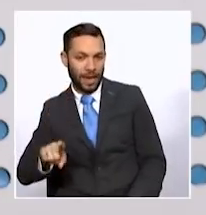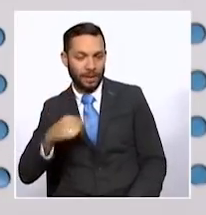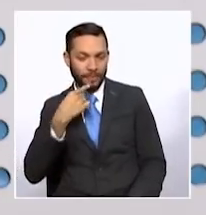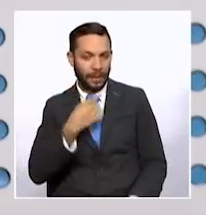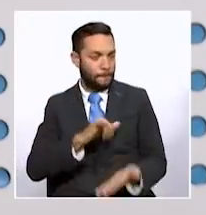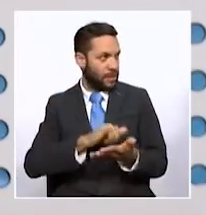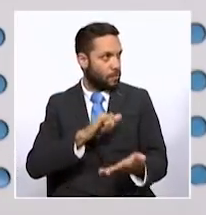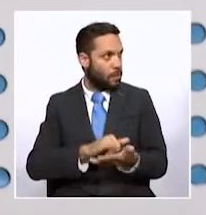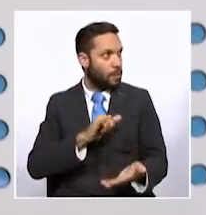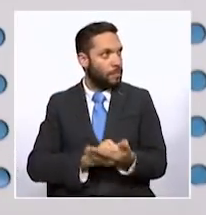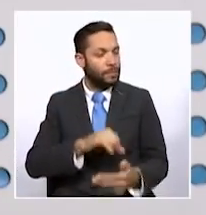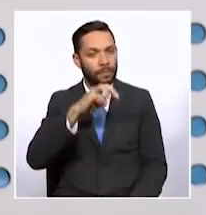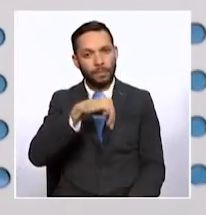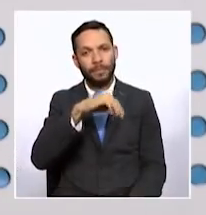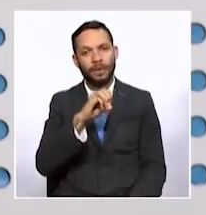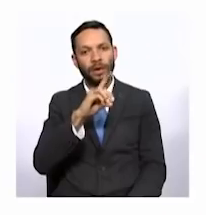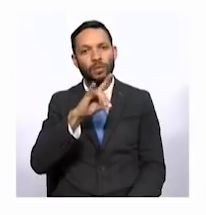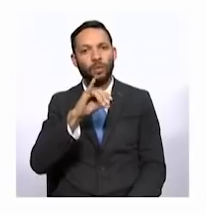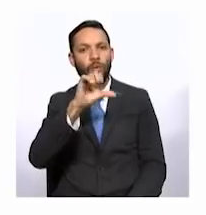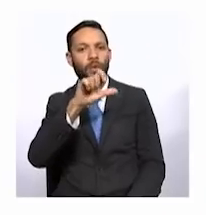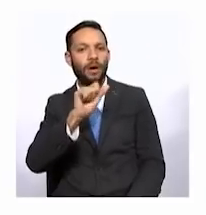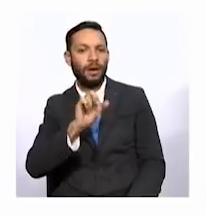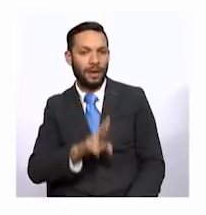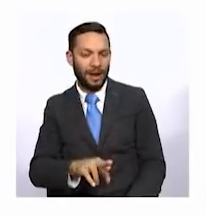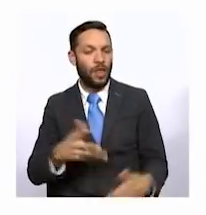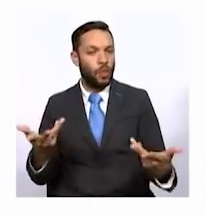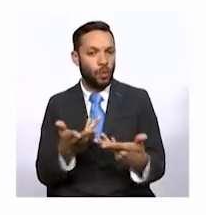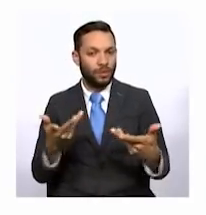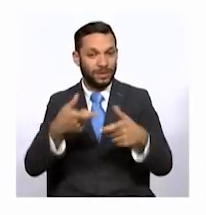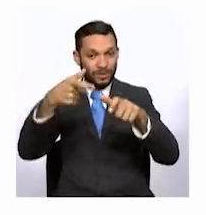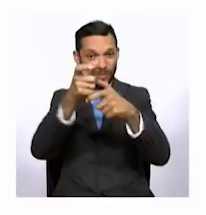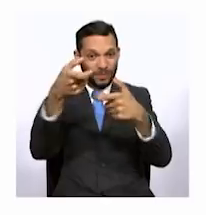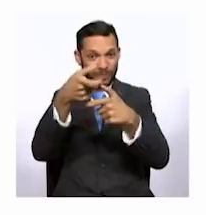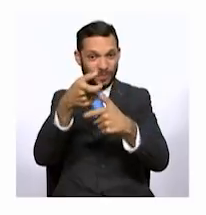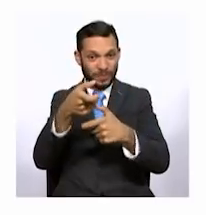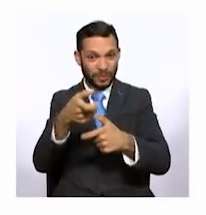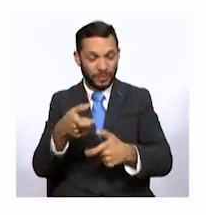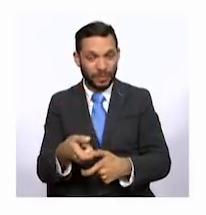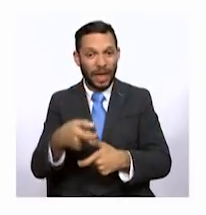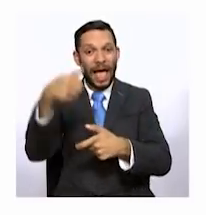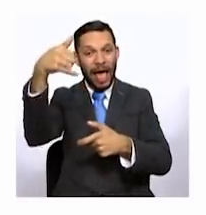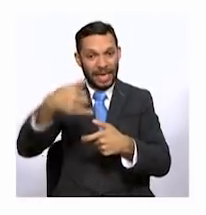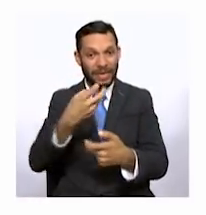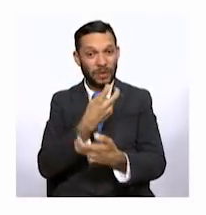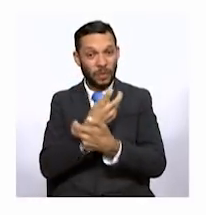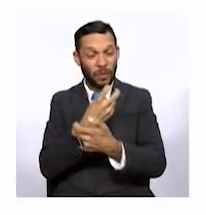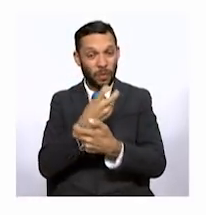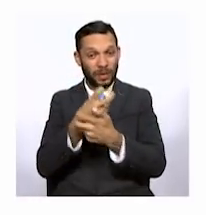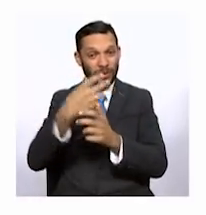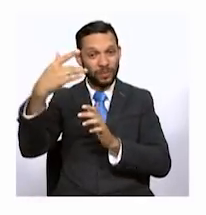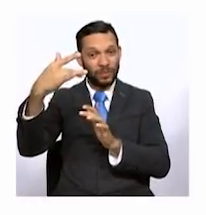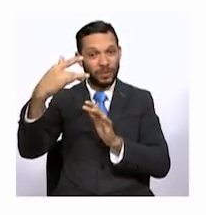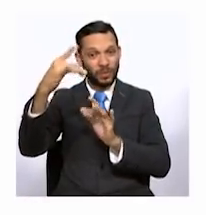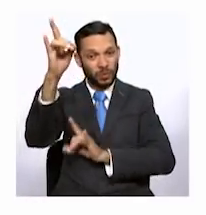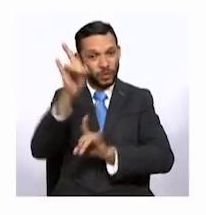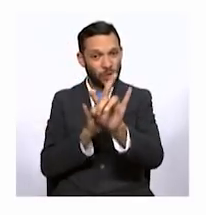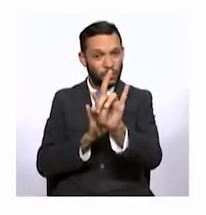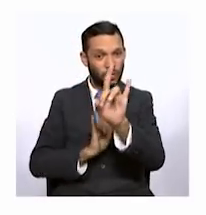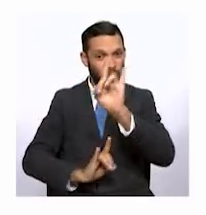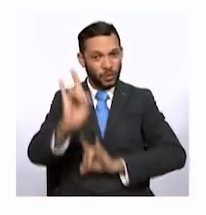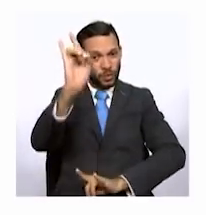dices, y es por donde va principalmente la irrigación o el flujo sanguíneo del hueso. En esta parte donde va el flujo sanguíneo del hueso, pues esto nos va